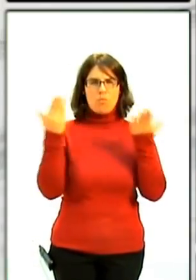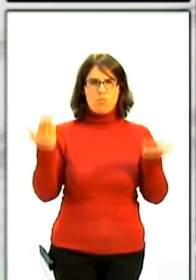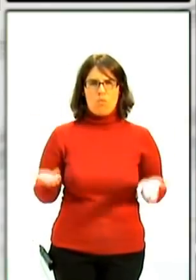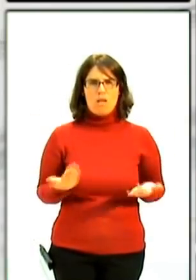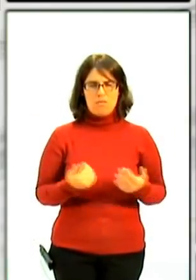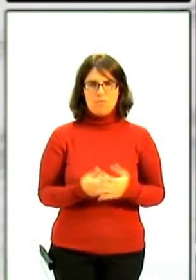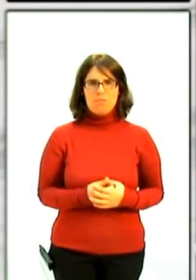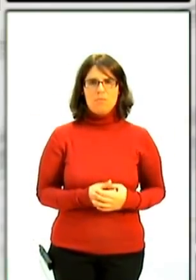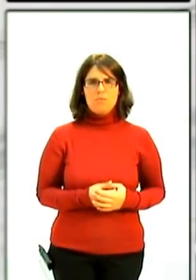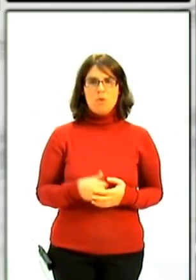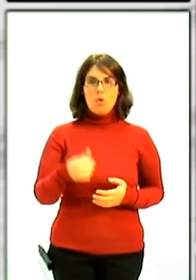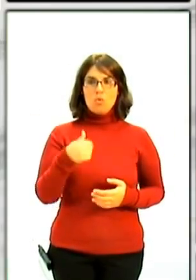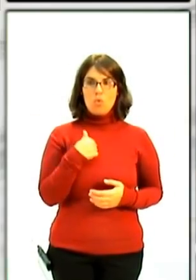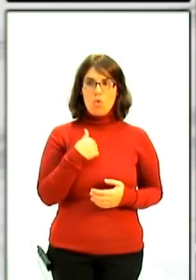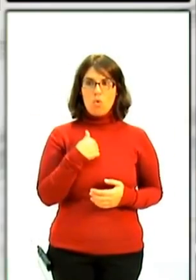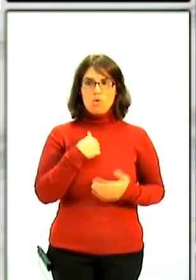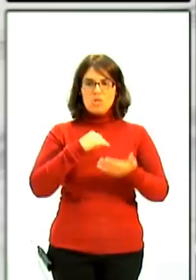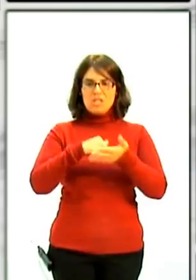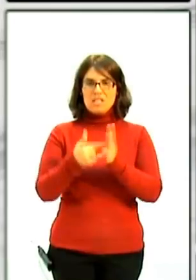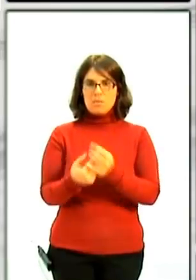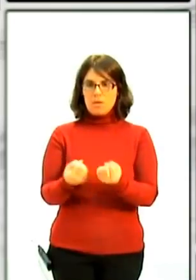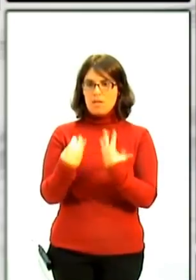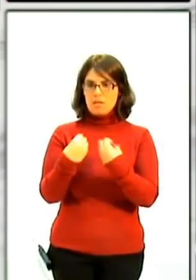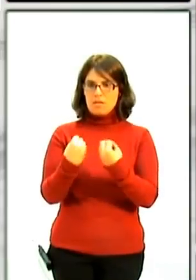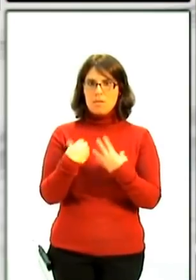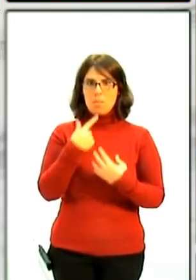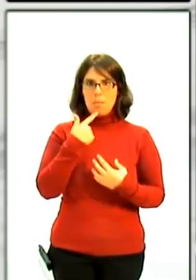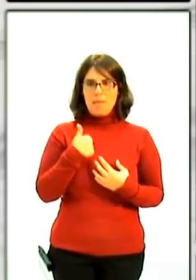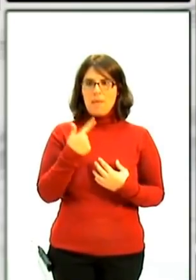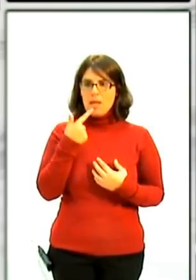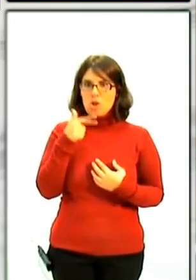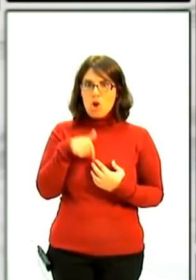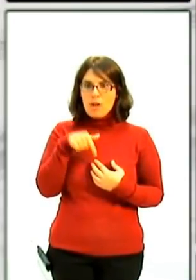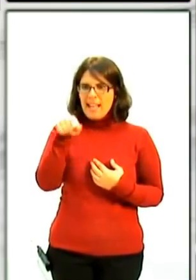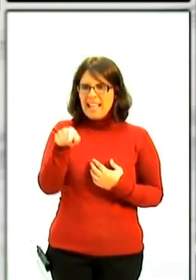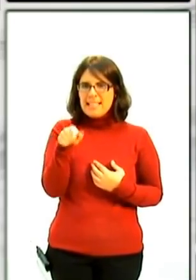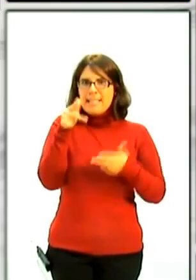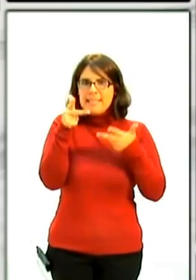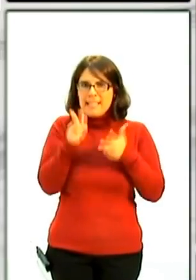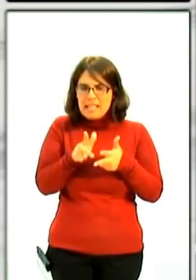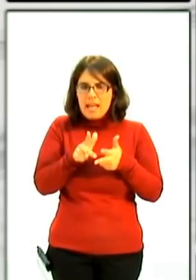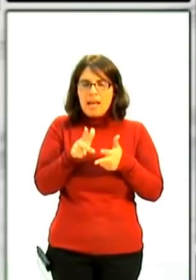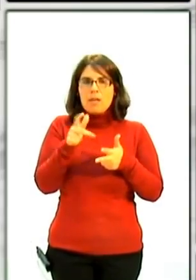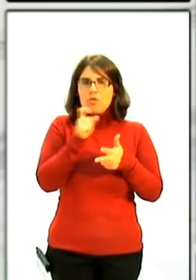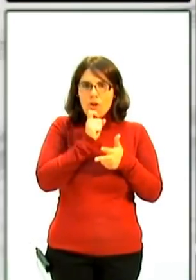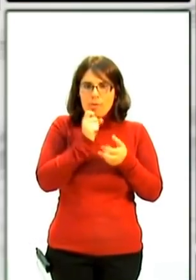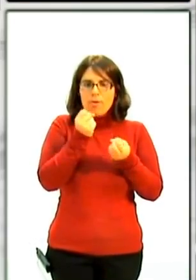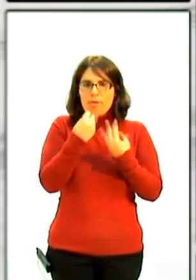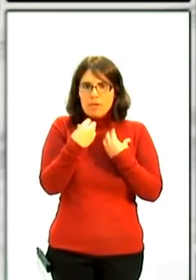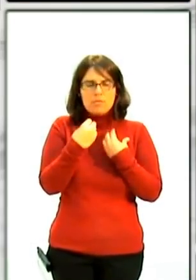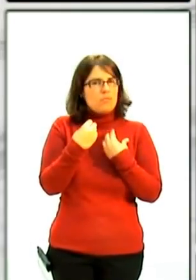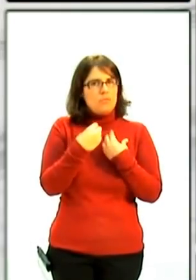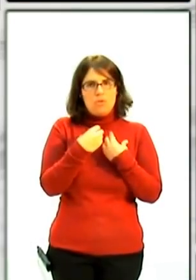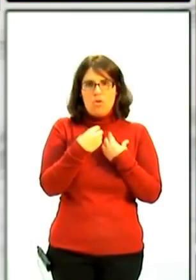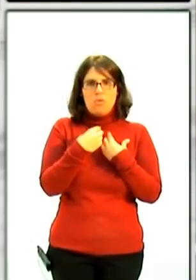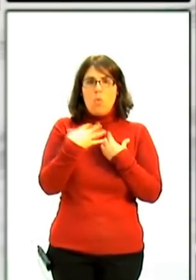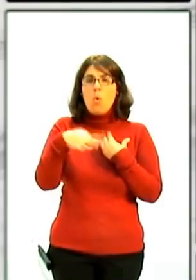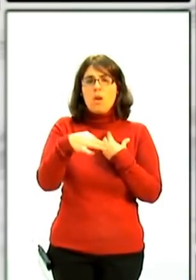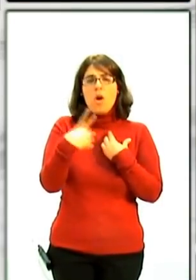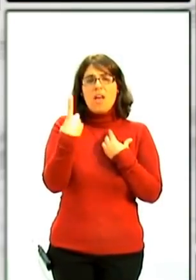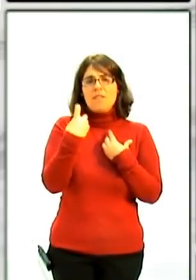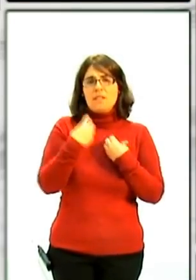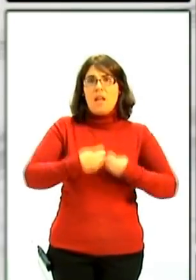no necesariamente tendría el sistema que decirme que estoy sentado en esa silla, basta con que esté en este edificio para darme ese tipo de información. ¿La